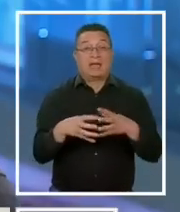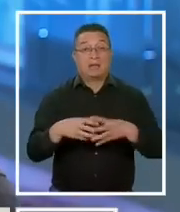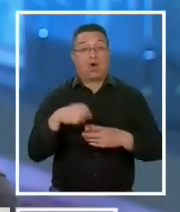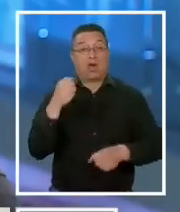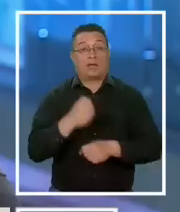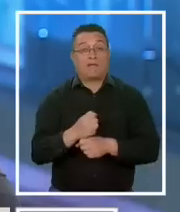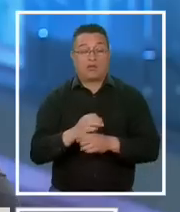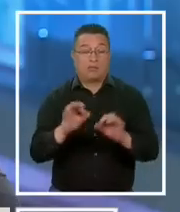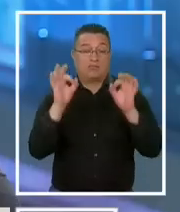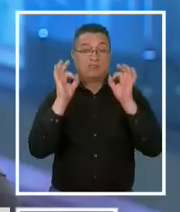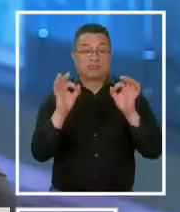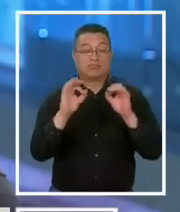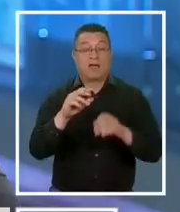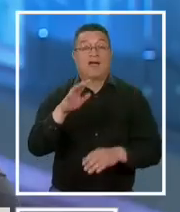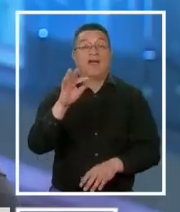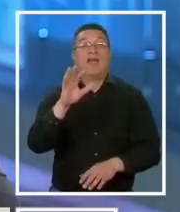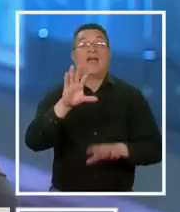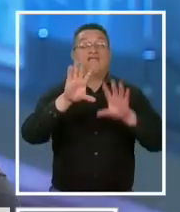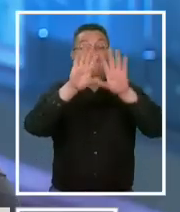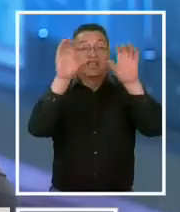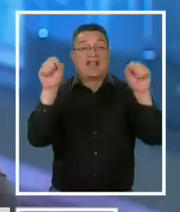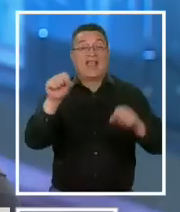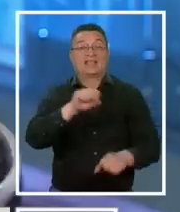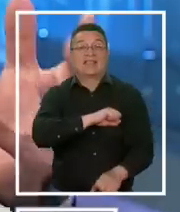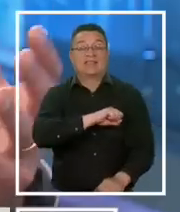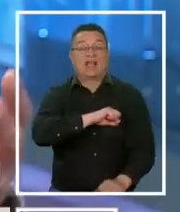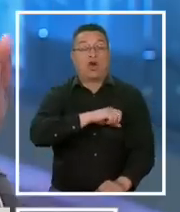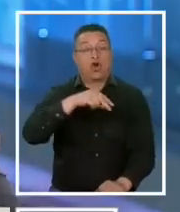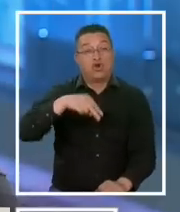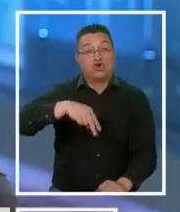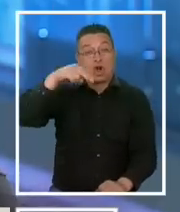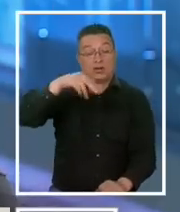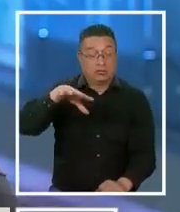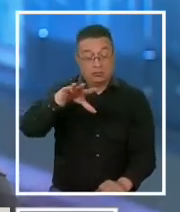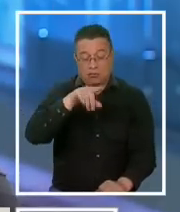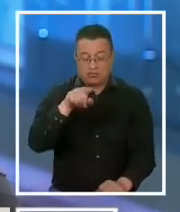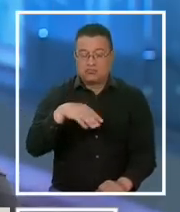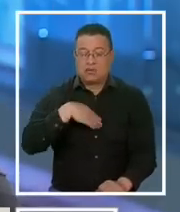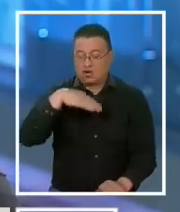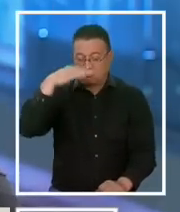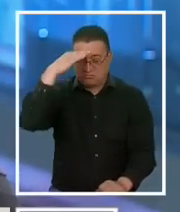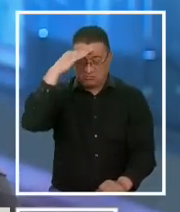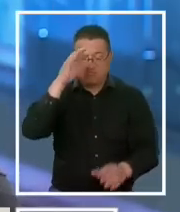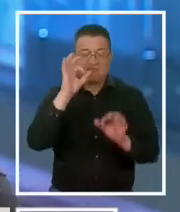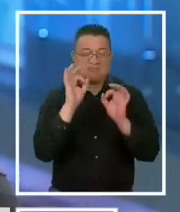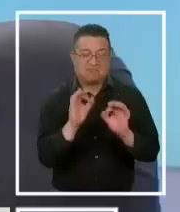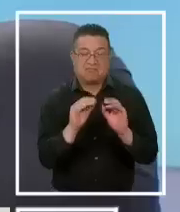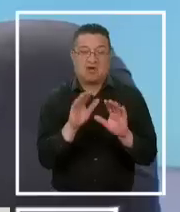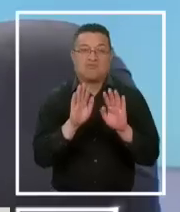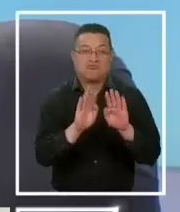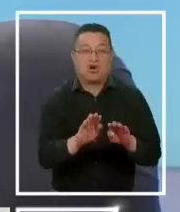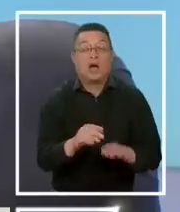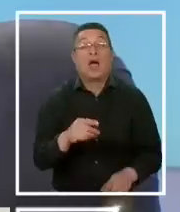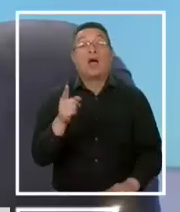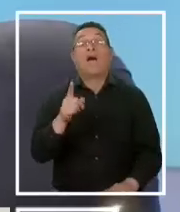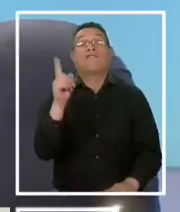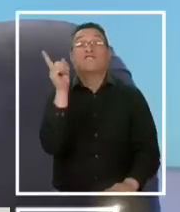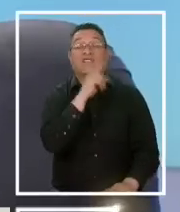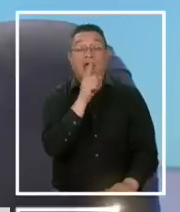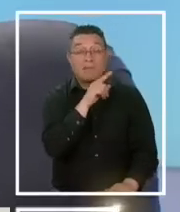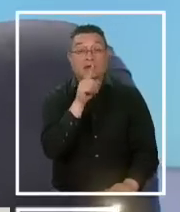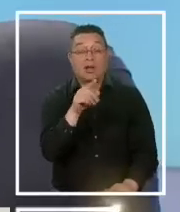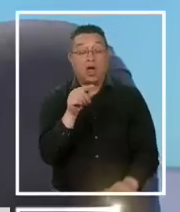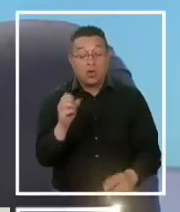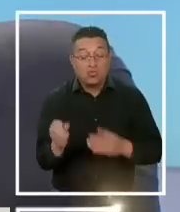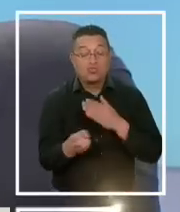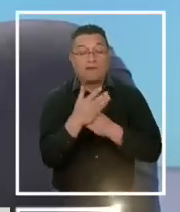excepcional de la Fiscalía de Santiago Norte Por lo tanto si respecta a eso estoy plenamente conforme con eso finalmente ahora viene un nuevo proceso